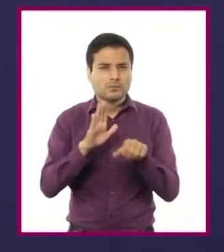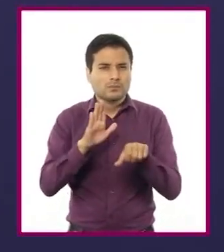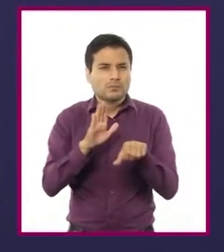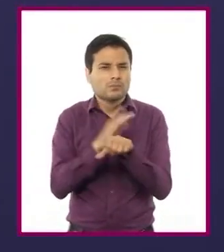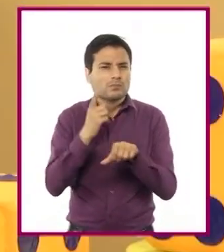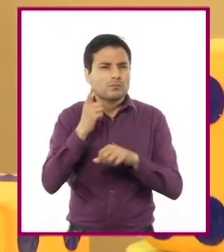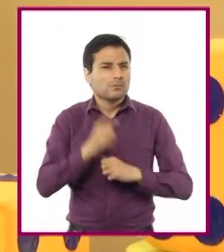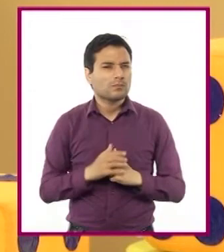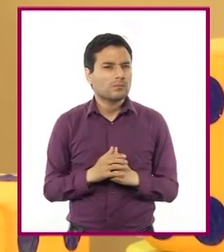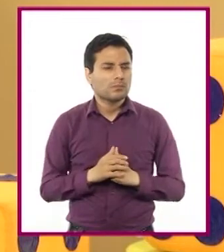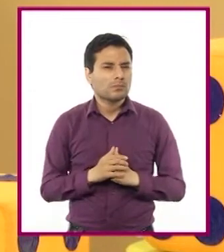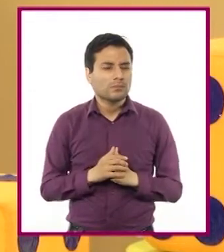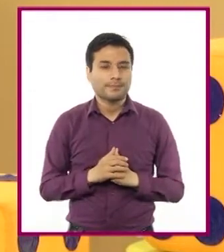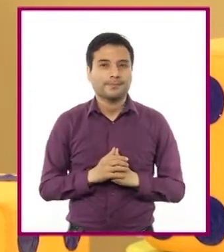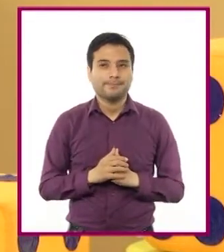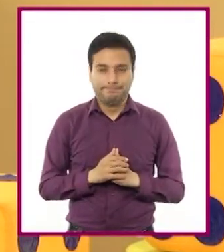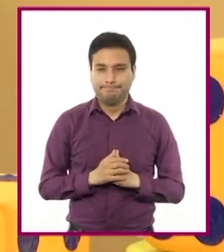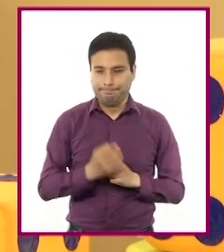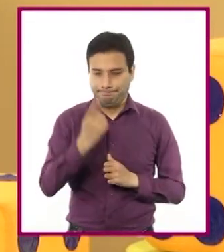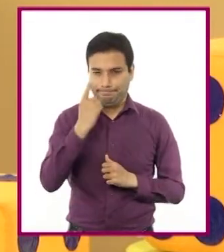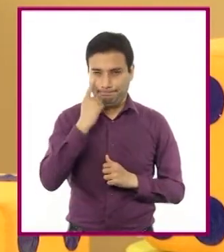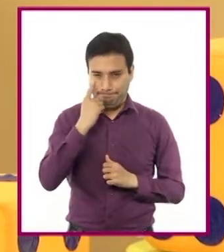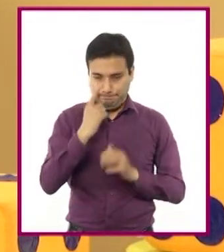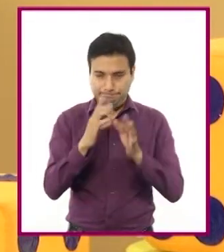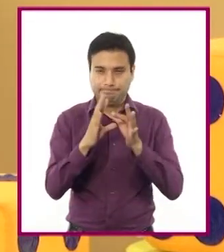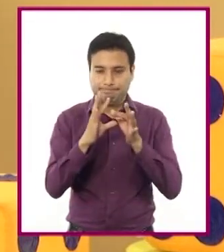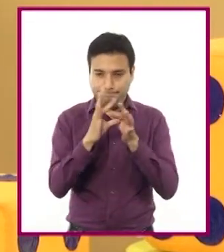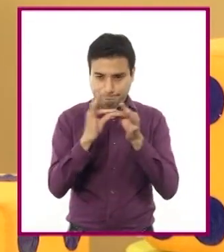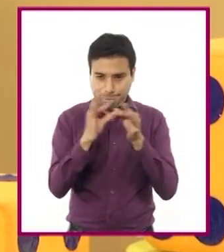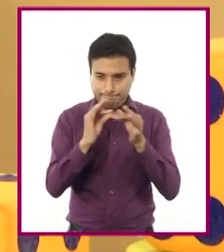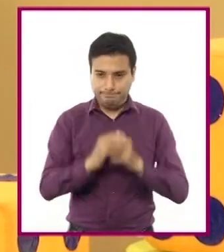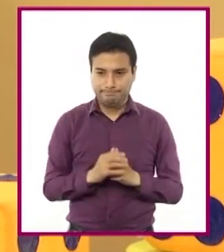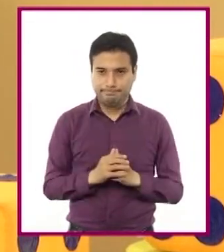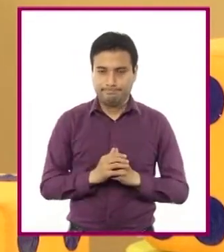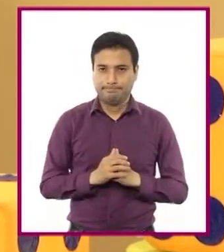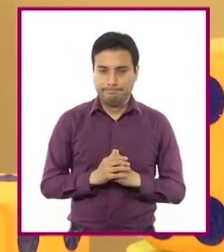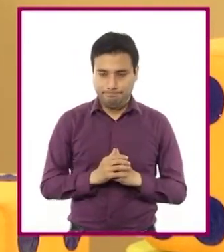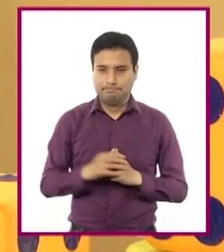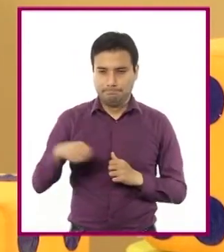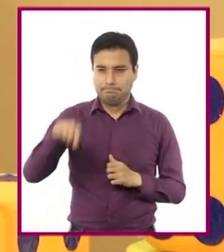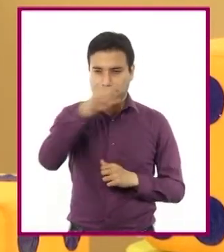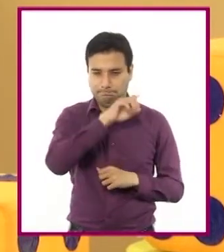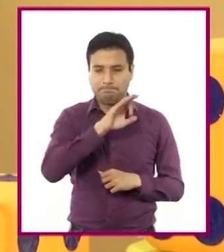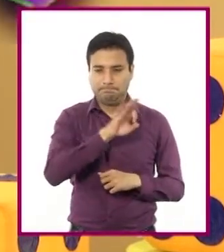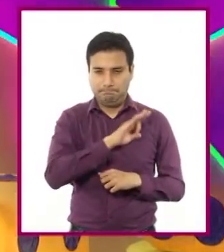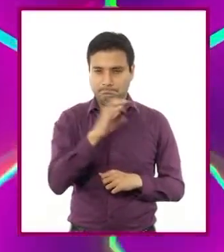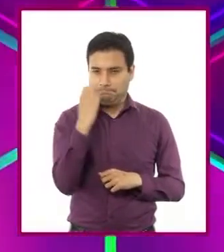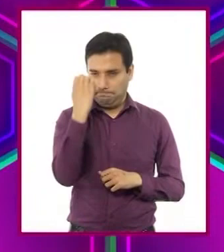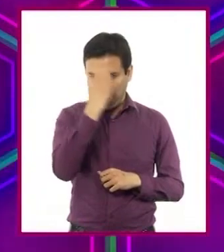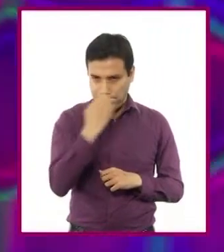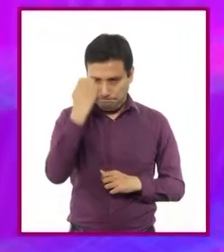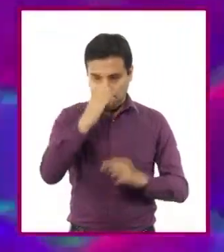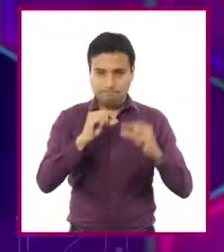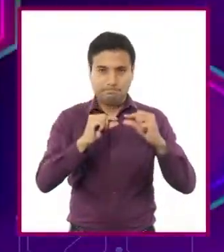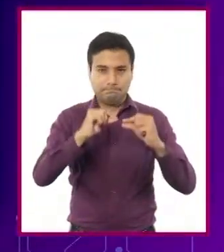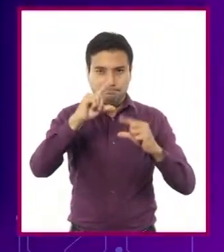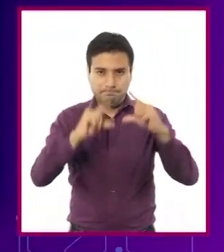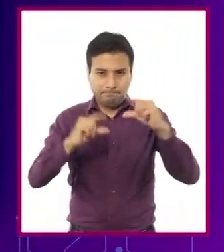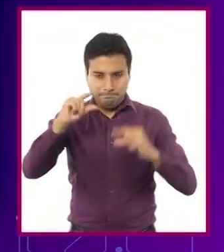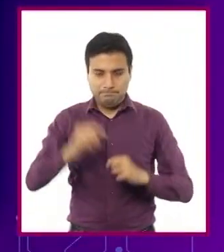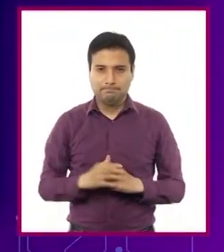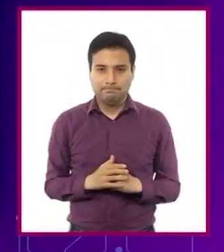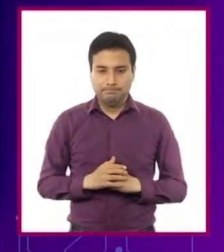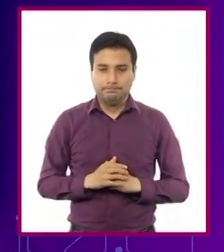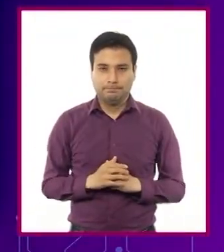que los hombres? Para conocer la respuesta, el caso se puede analizar de manera gráfica. Los